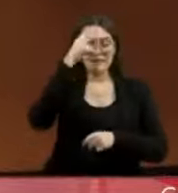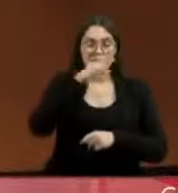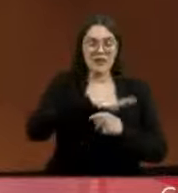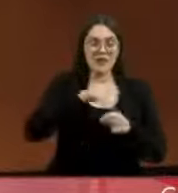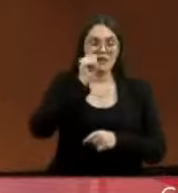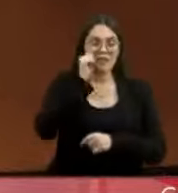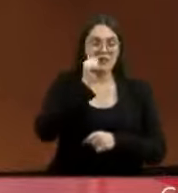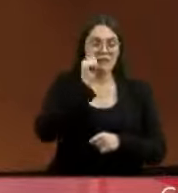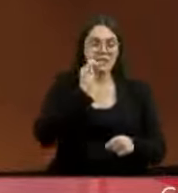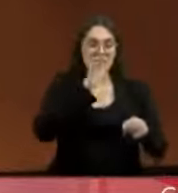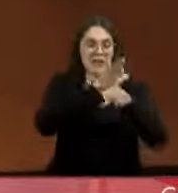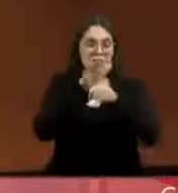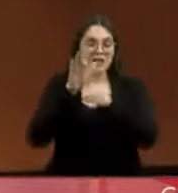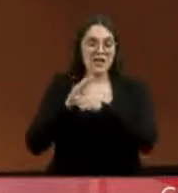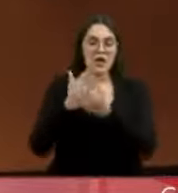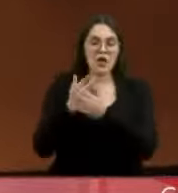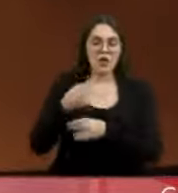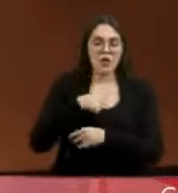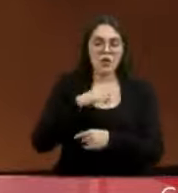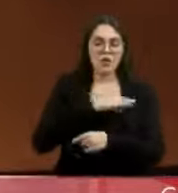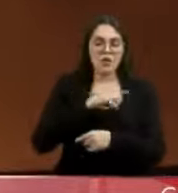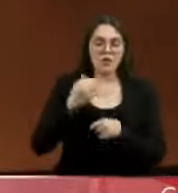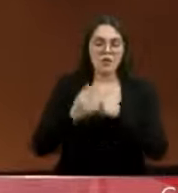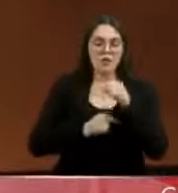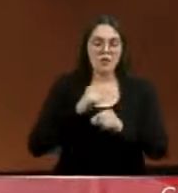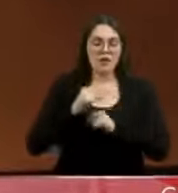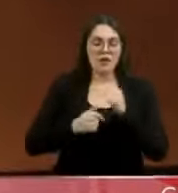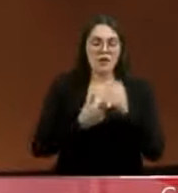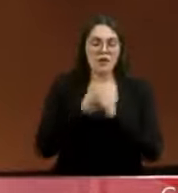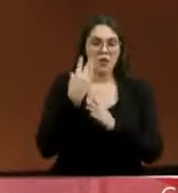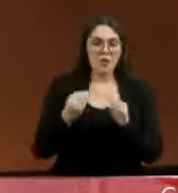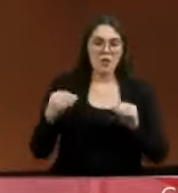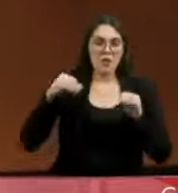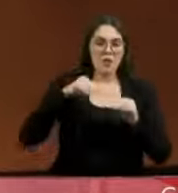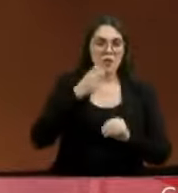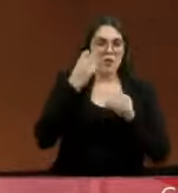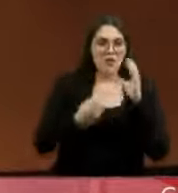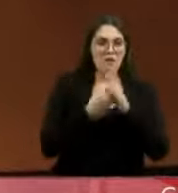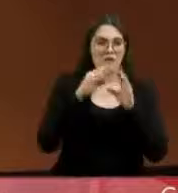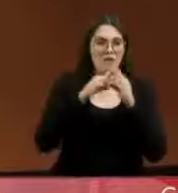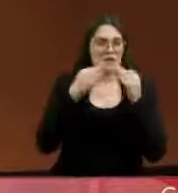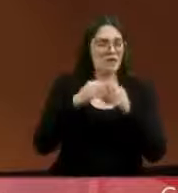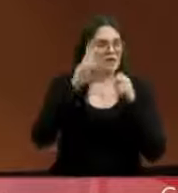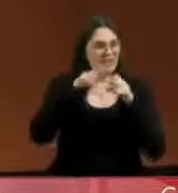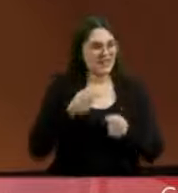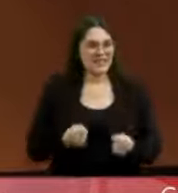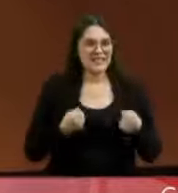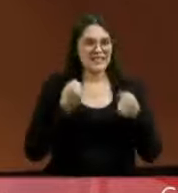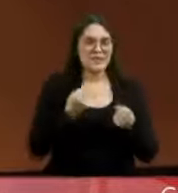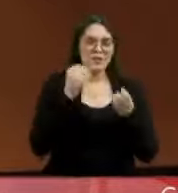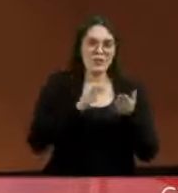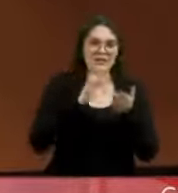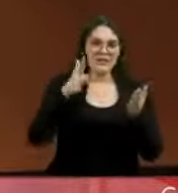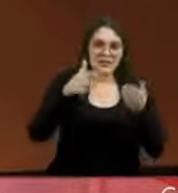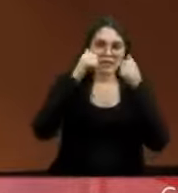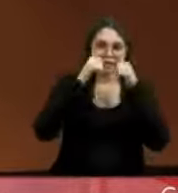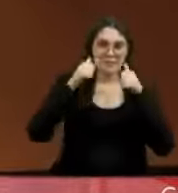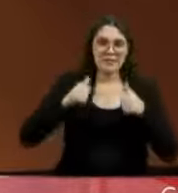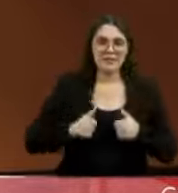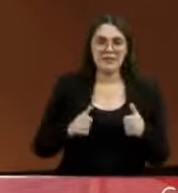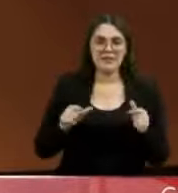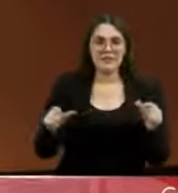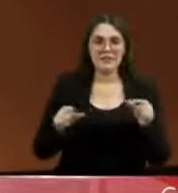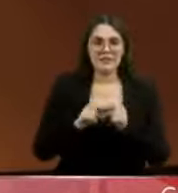su respaldo nos convierte en un movimiento invencible. Muchas gracias por su